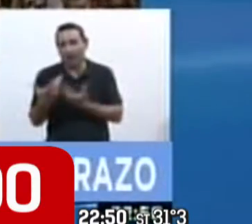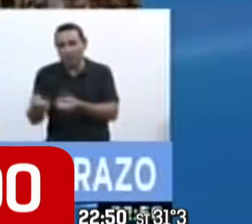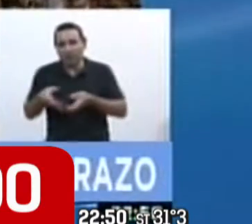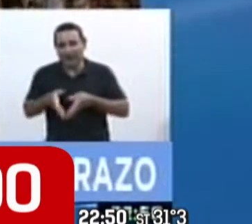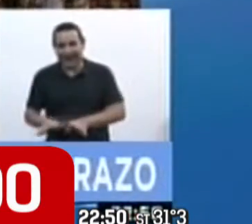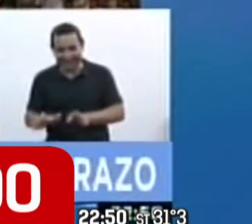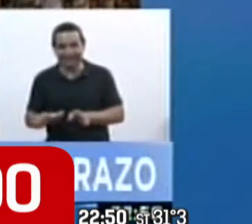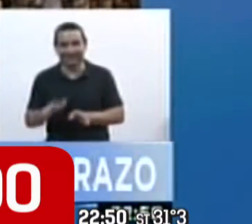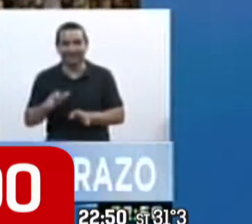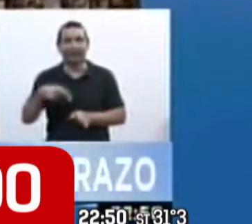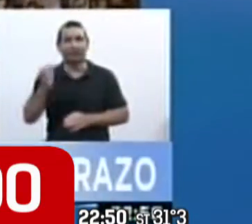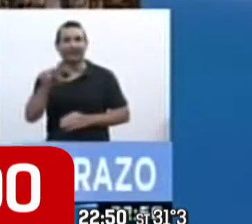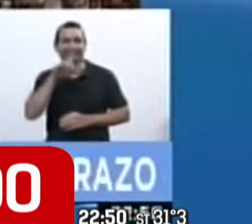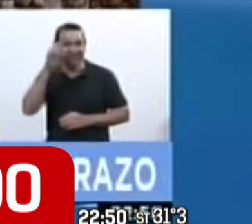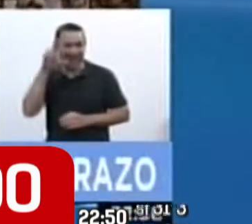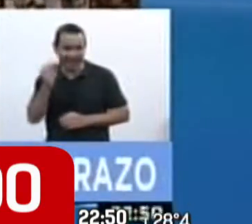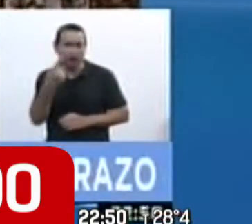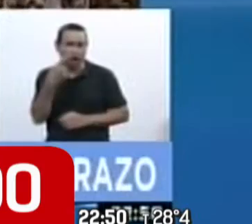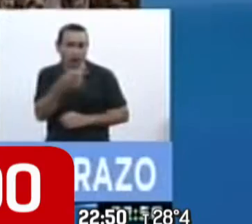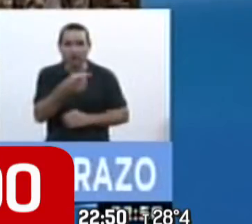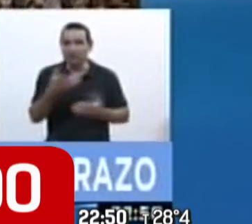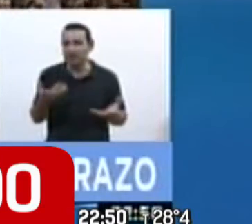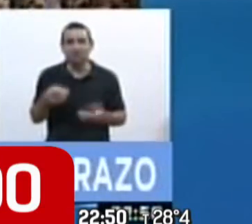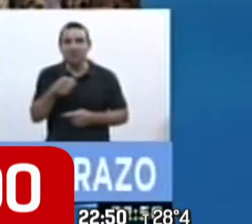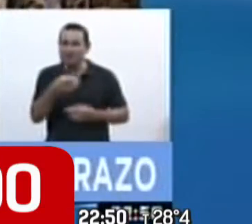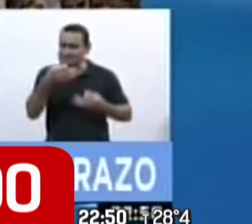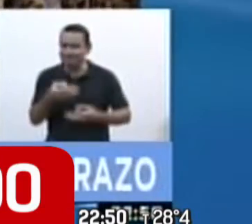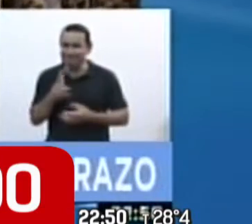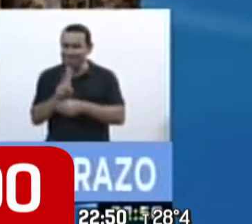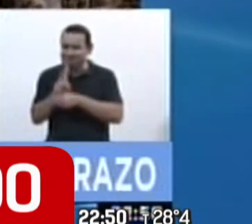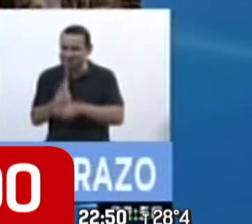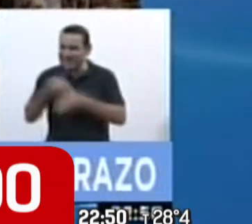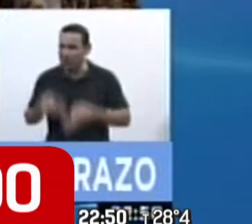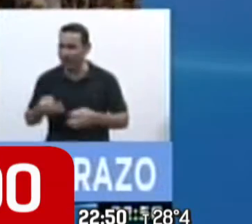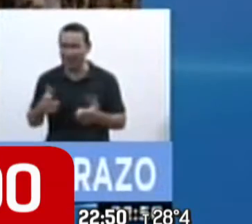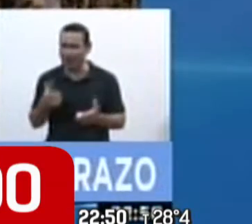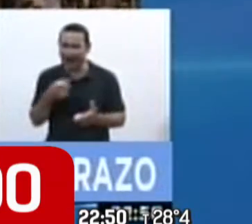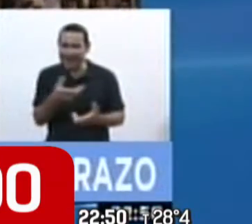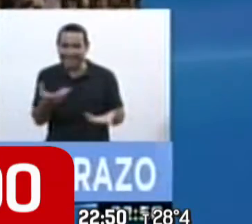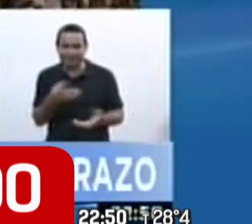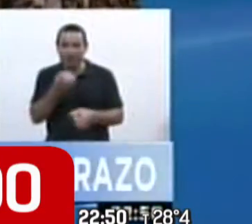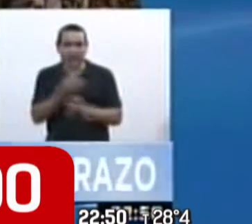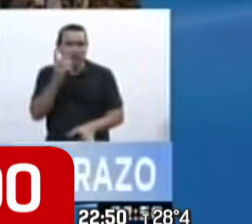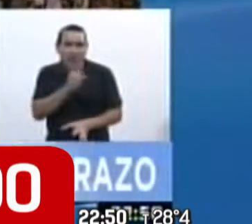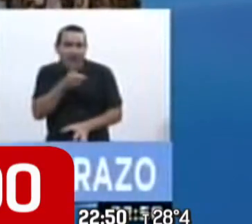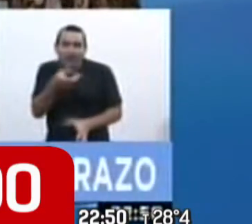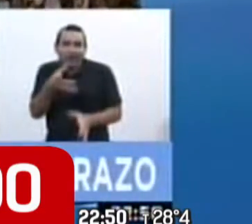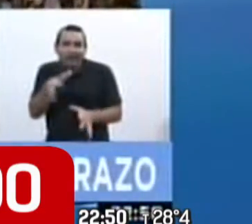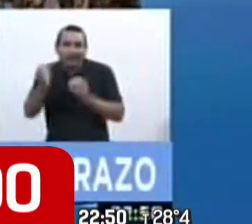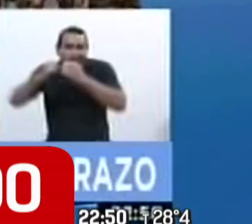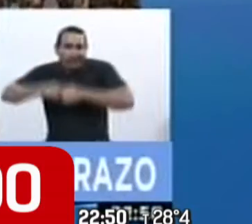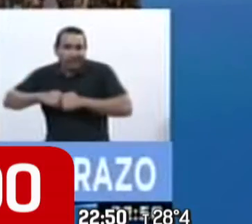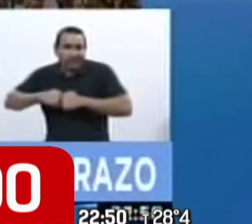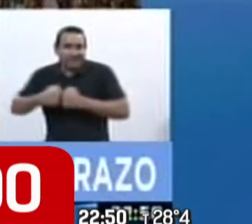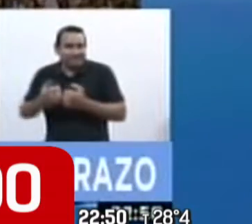tienen ninguna práctica, que seguramente no le dan ninguna seguridad en esa práctica clandestina.